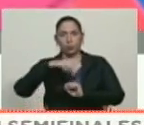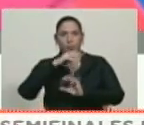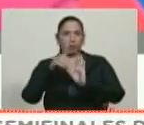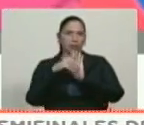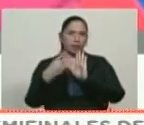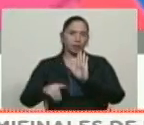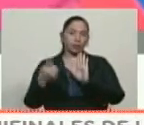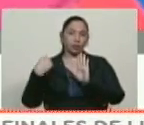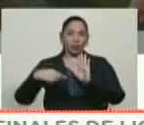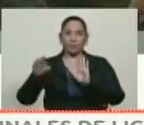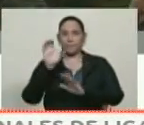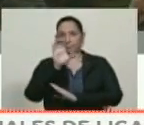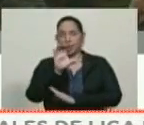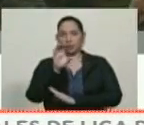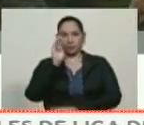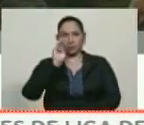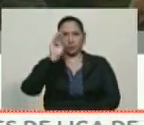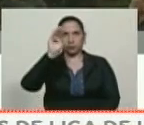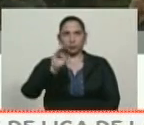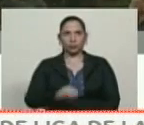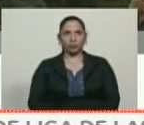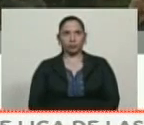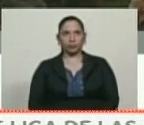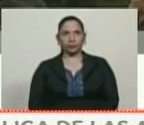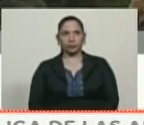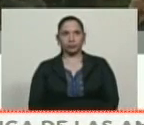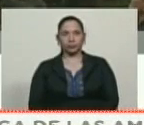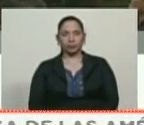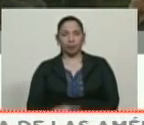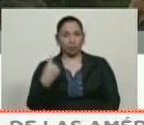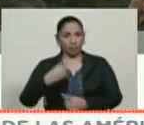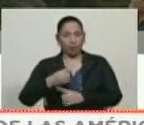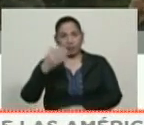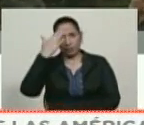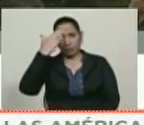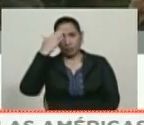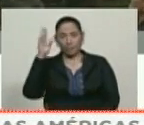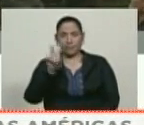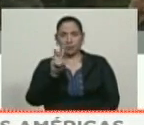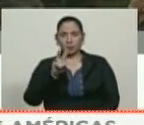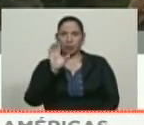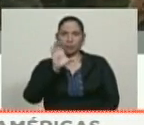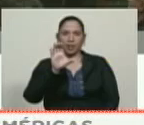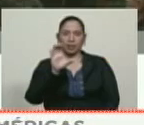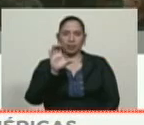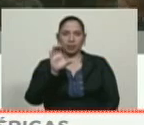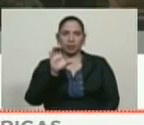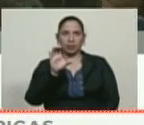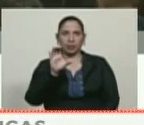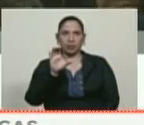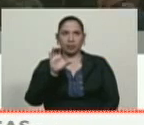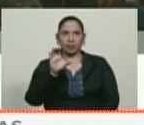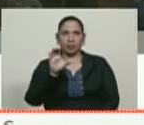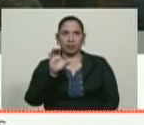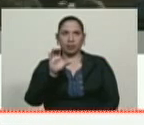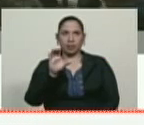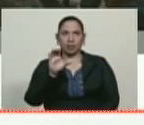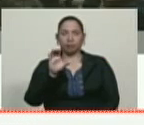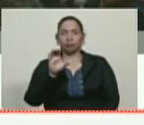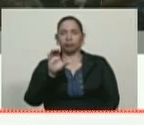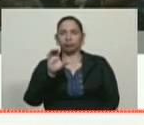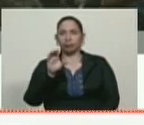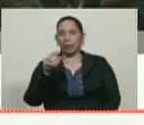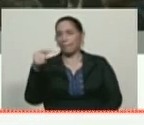tener patria y a tener futuro. Debe usted saber que Venezuela es uno de los países menos desiguales del